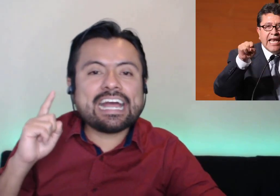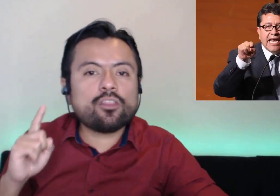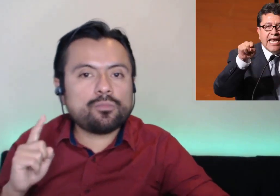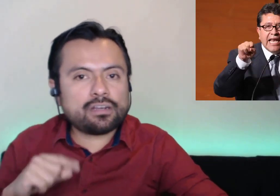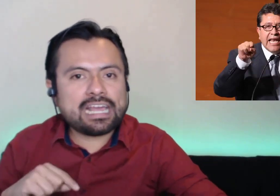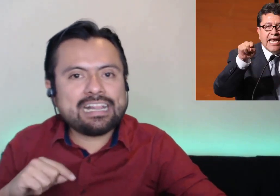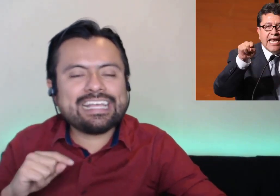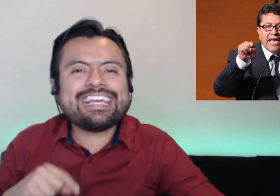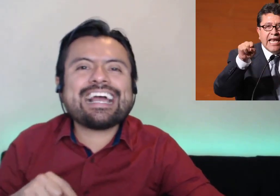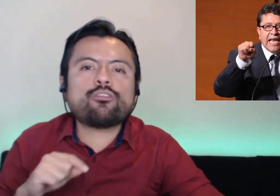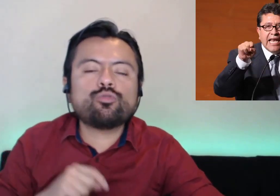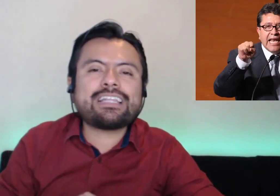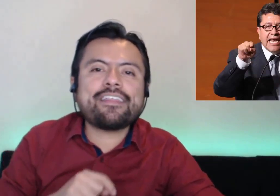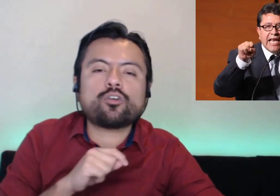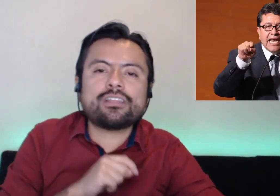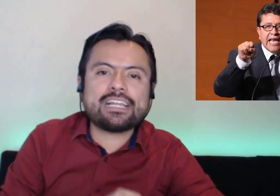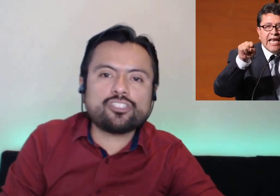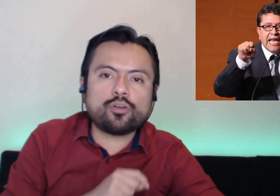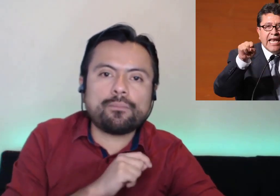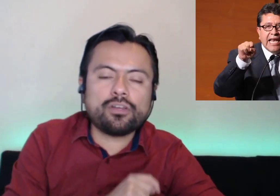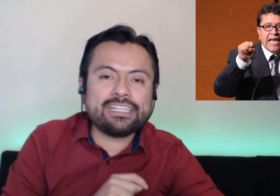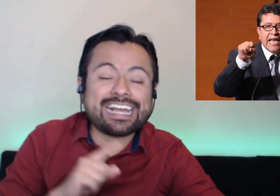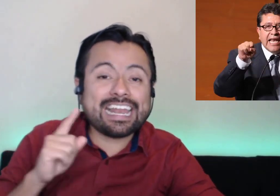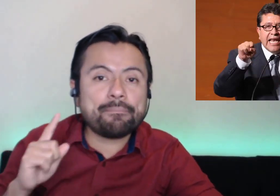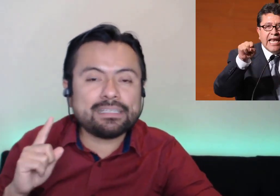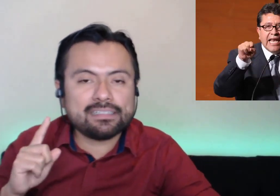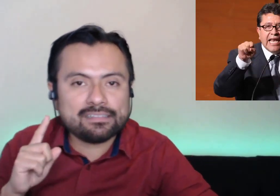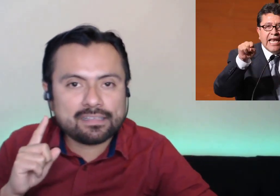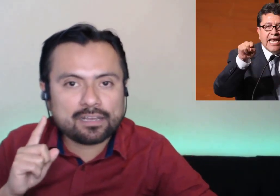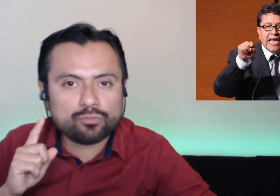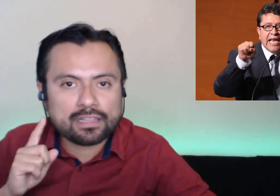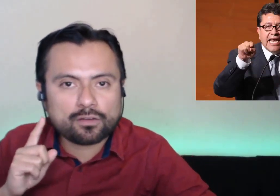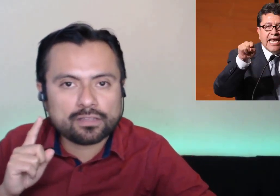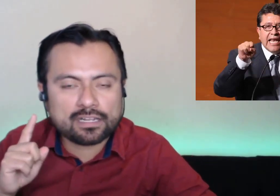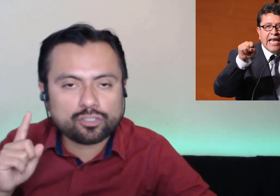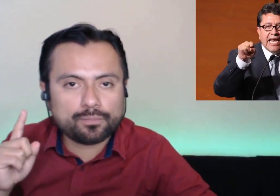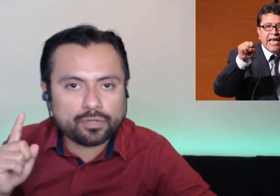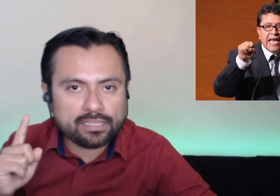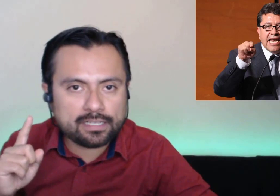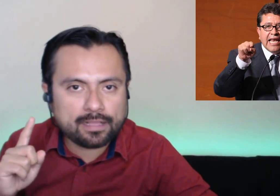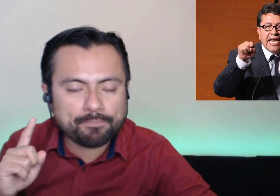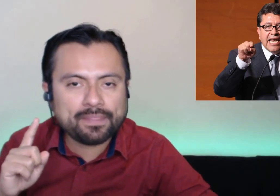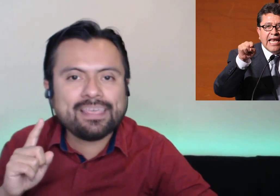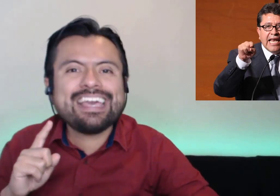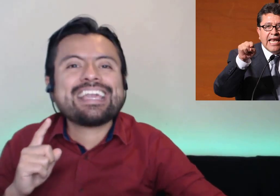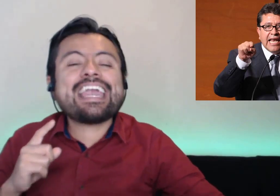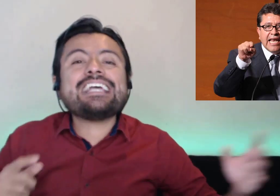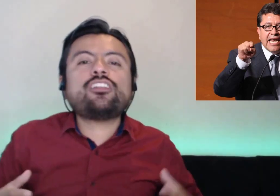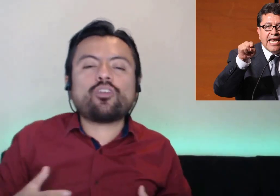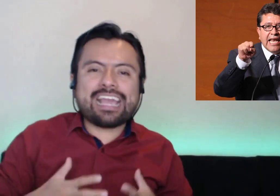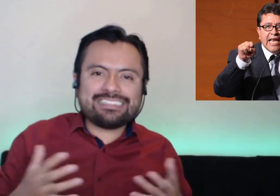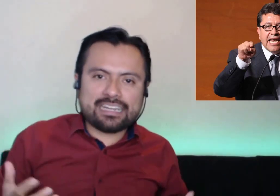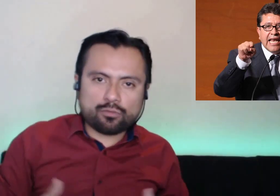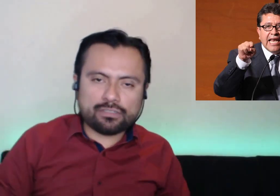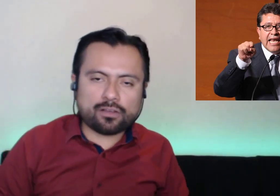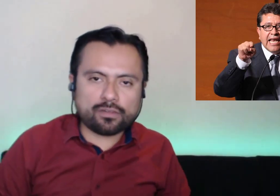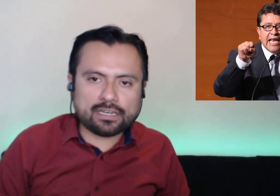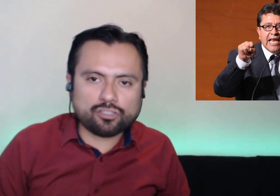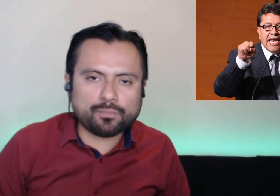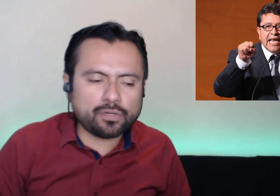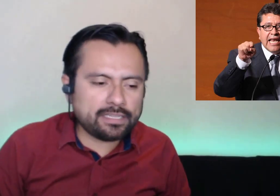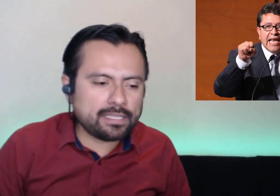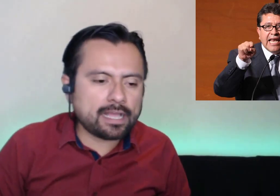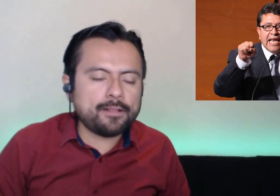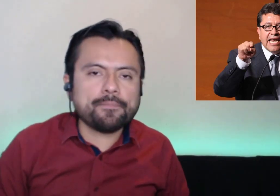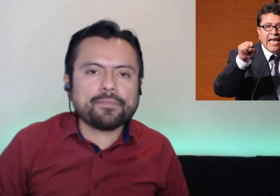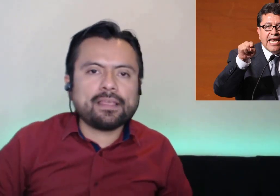ricardo monreal deje la junta de coordinación política a la presidencia de la junta de coordinación política que es lo que hace la junta de coordinación